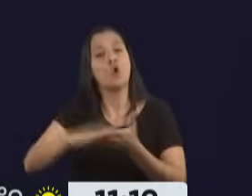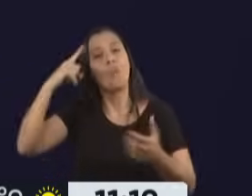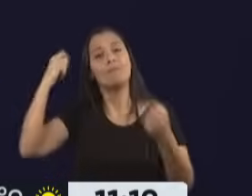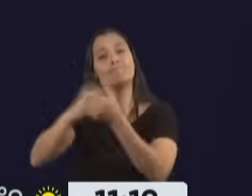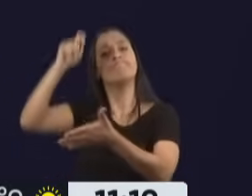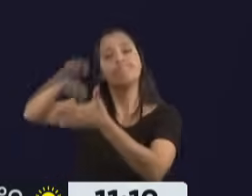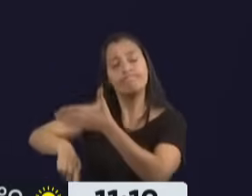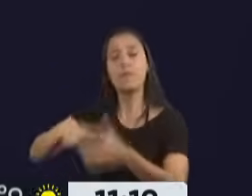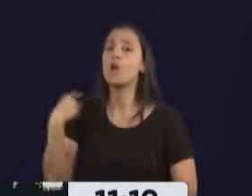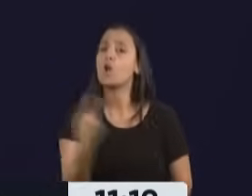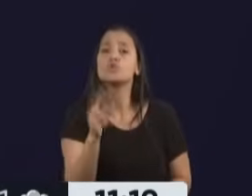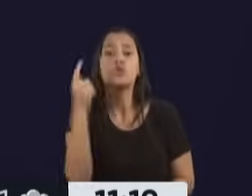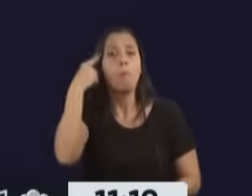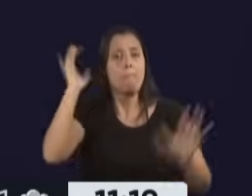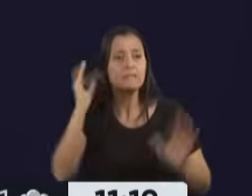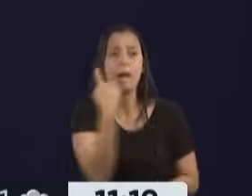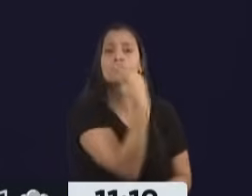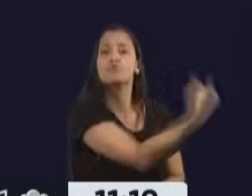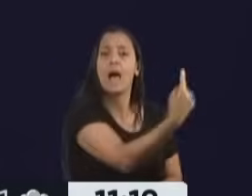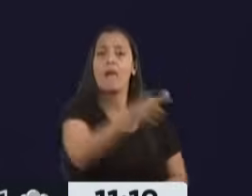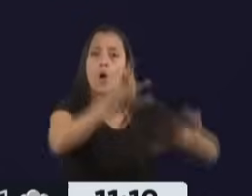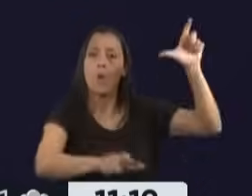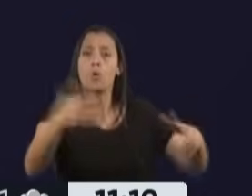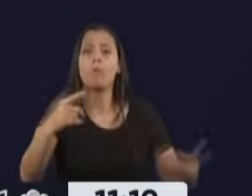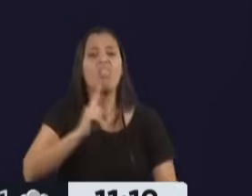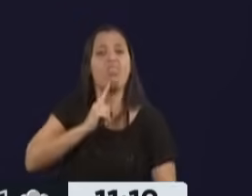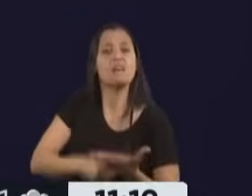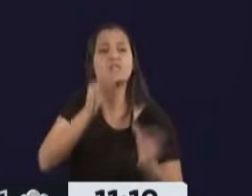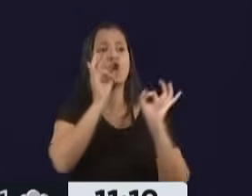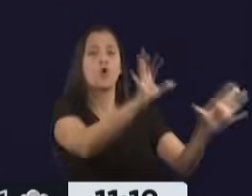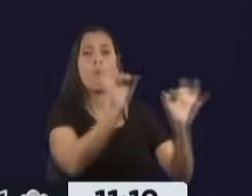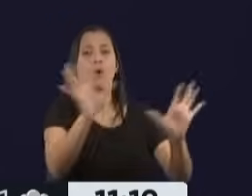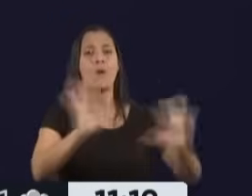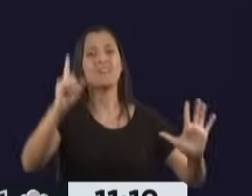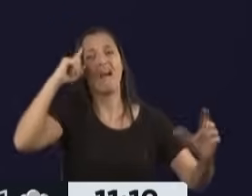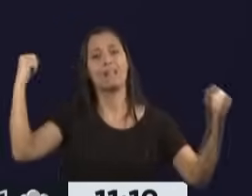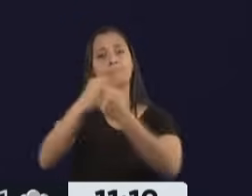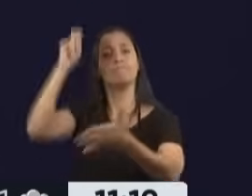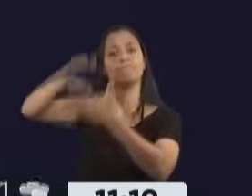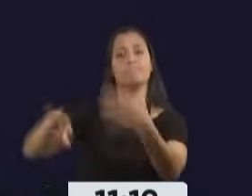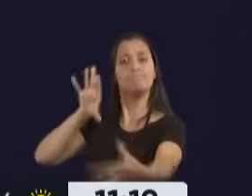nosotros entendemos que podemos tomar nuestras propias decisiones, que no tenemos que adherirnos a ninguna